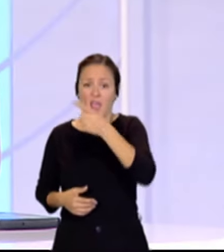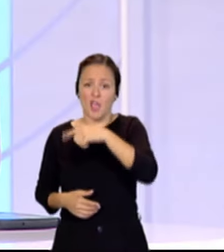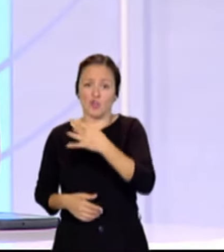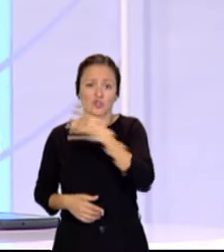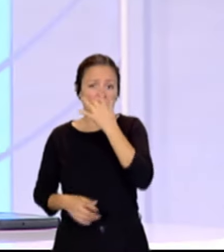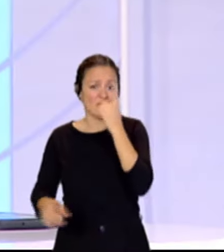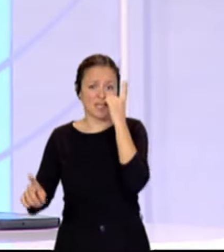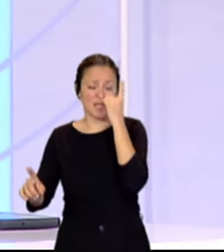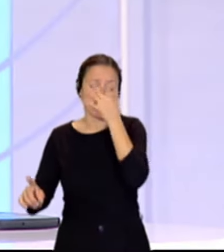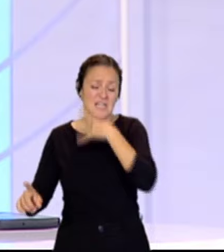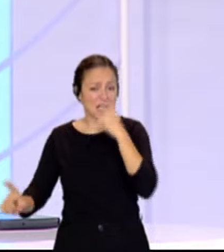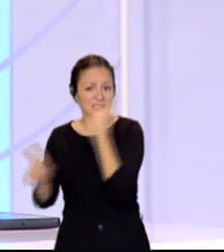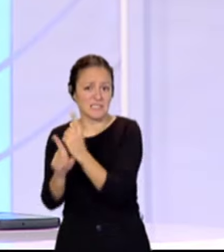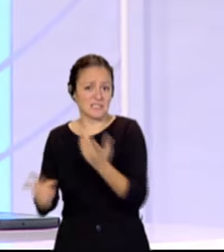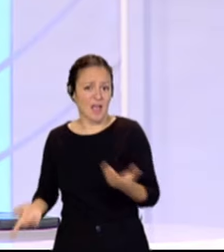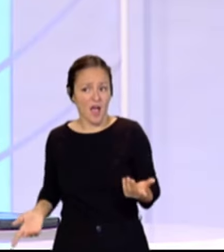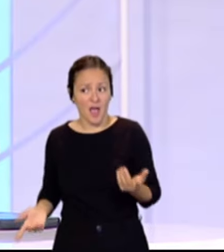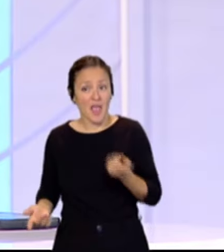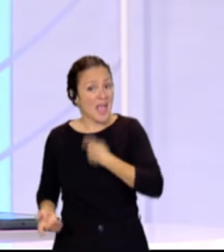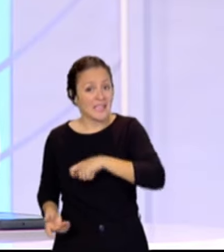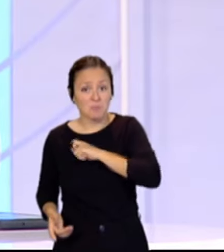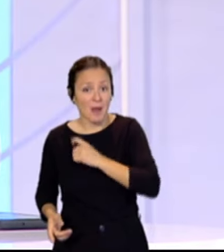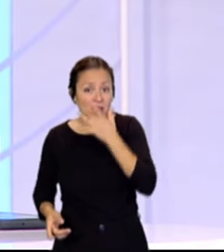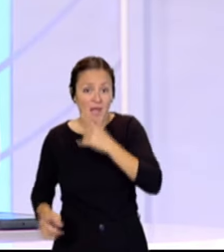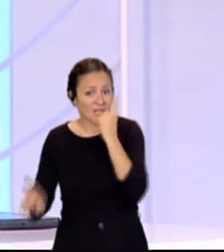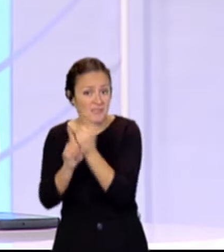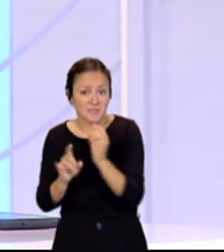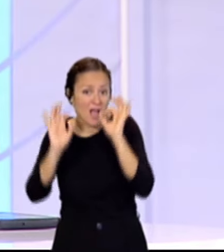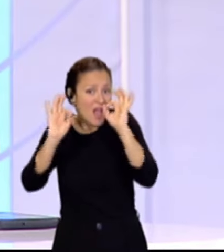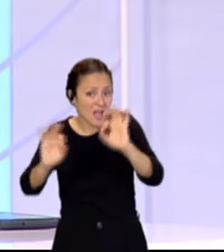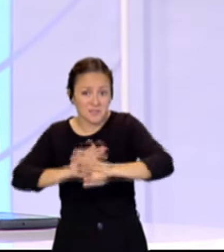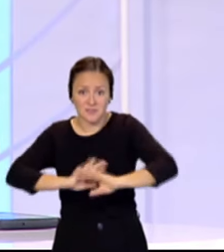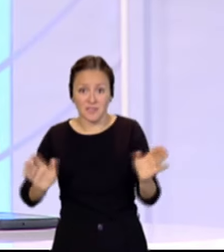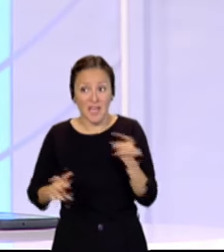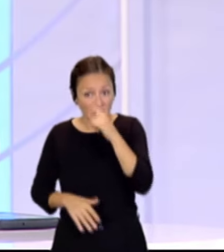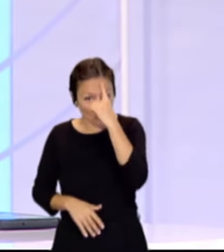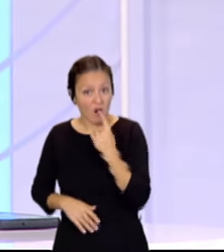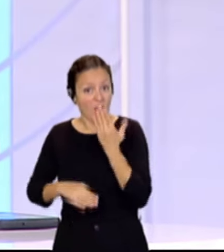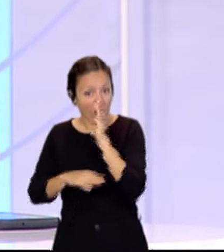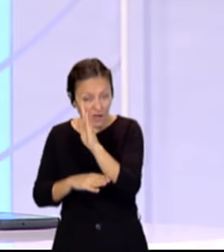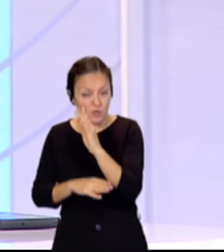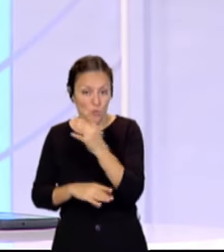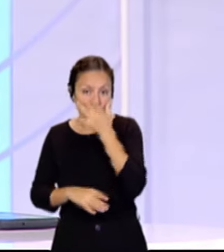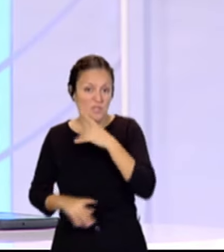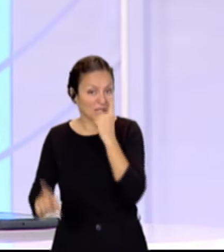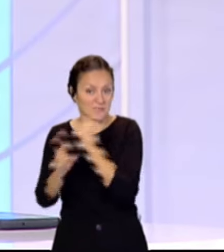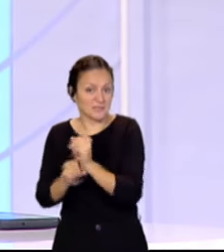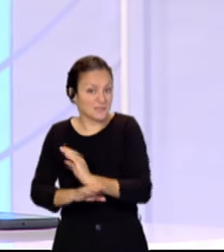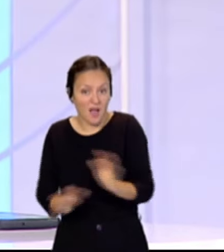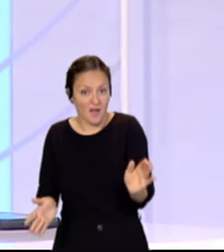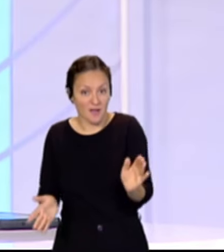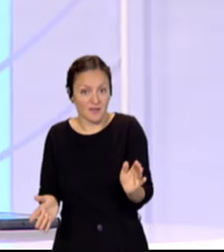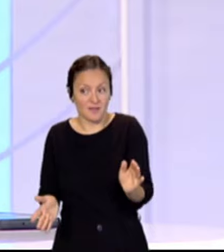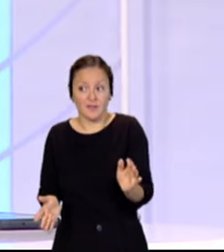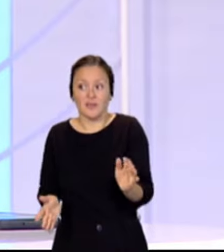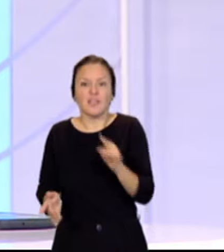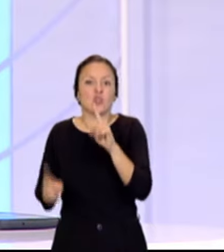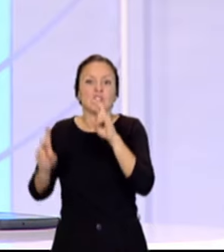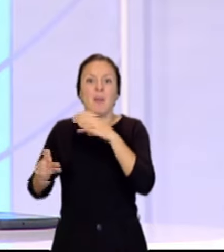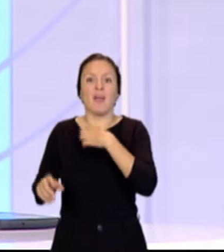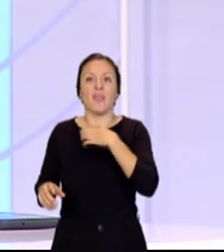vale o sea España es un país racista Y esto es una es una actitud racista la que tienen ellos no tiene nada que ver con la autonomía que tengan